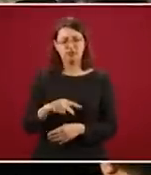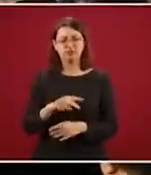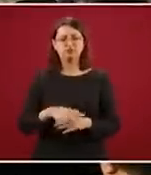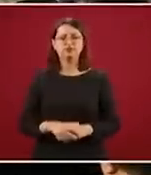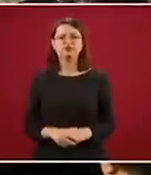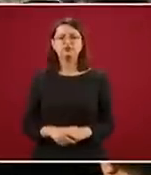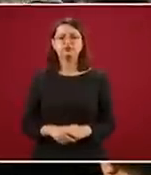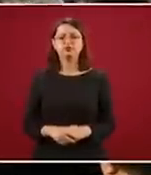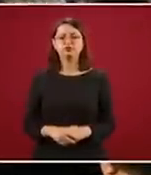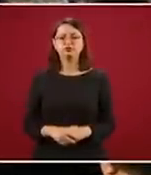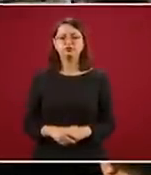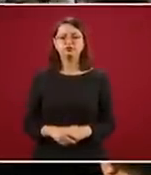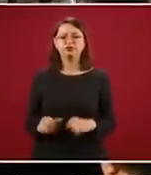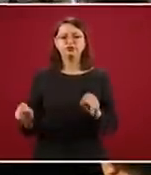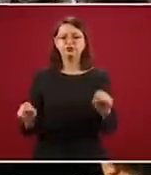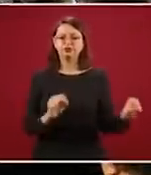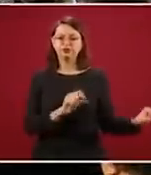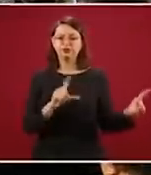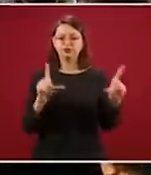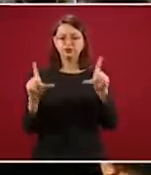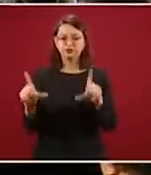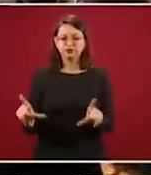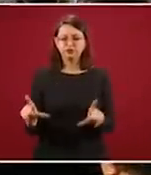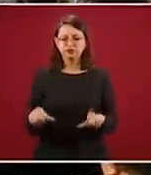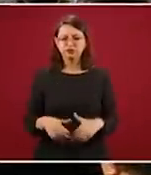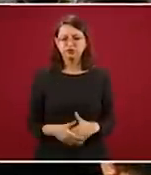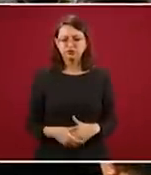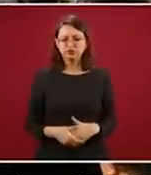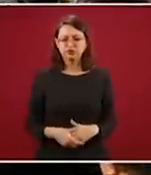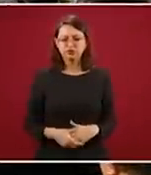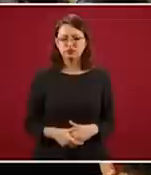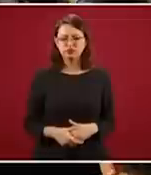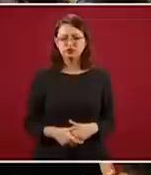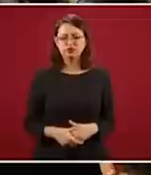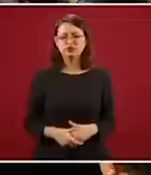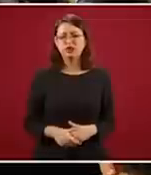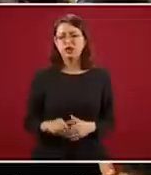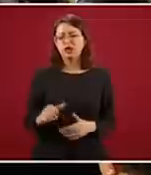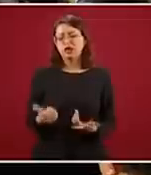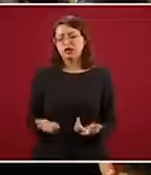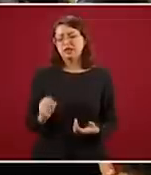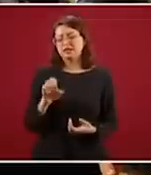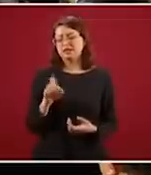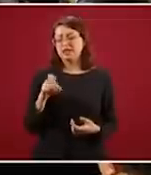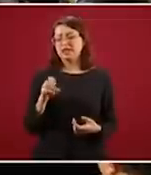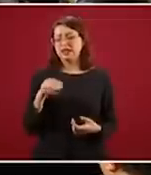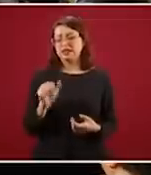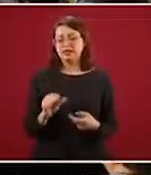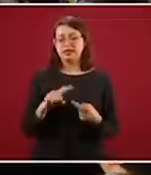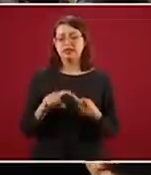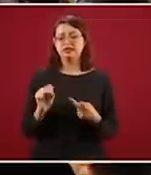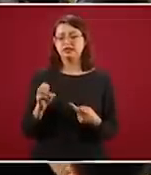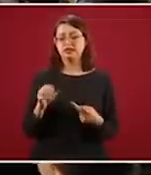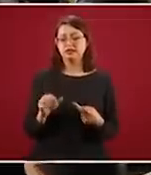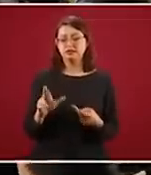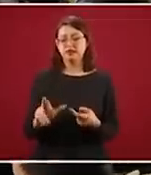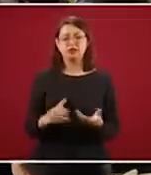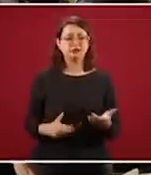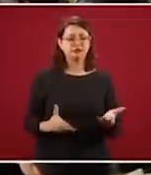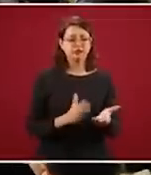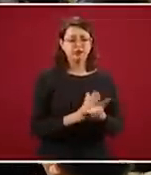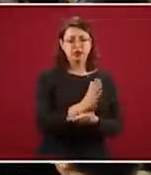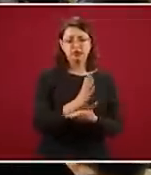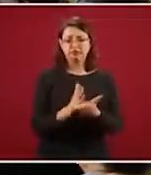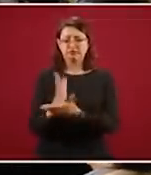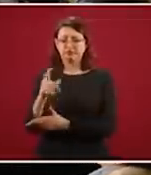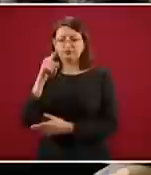Bueno, dentro de estas acciones, la intervención de SEDENA y Marina en la Torre Ejecutiva